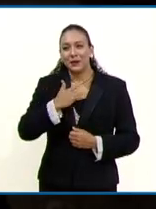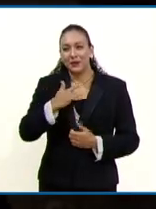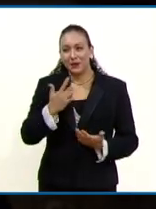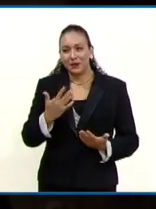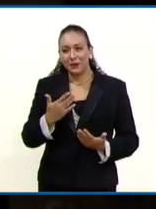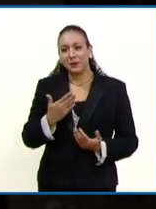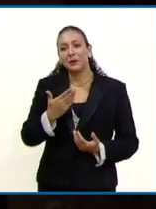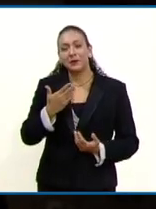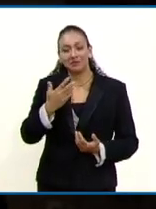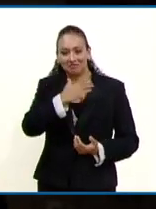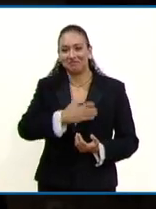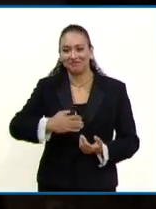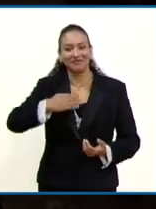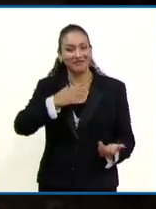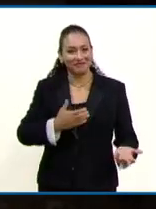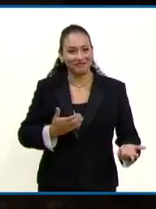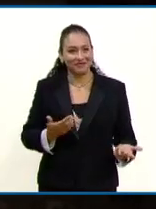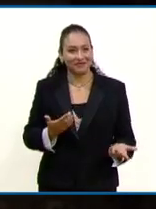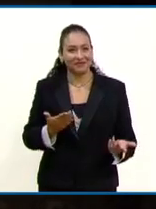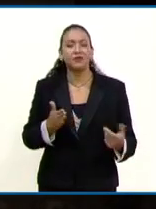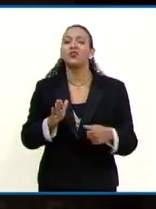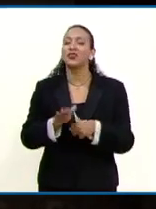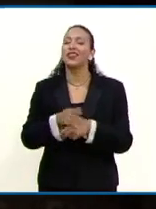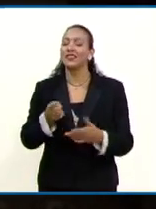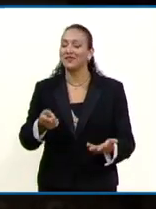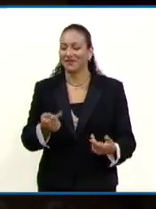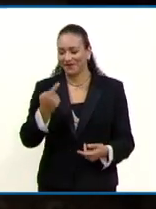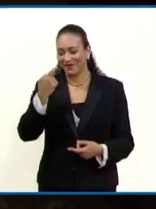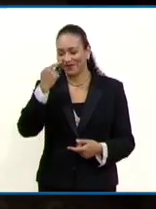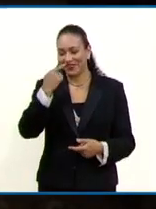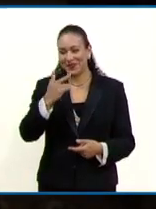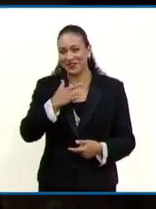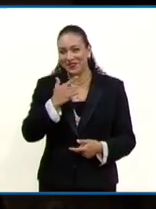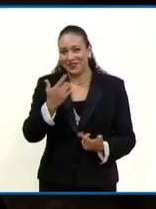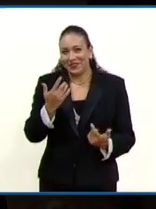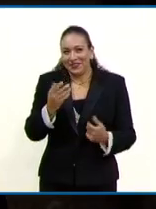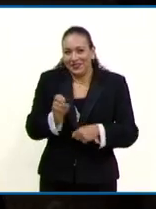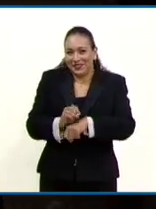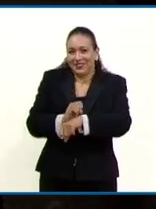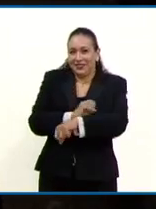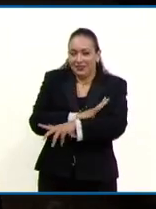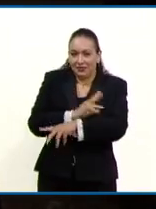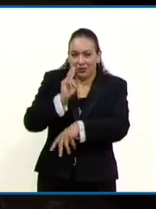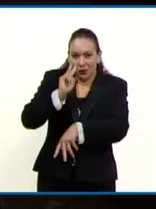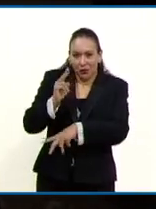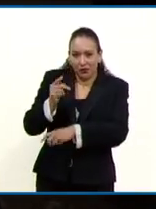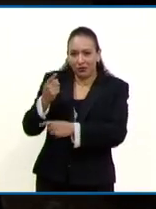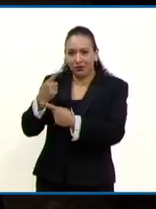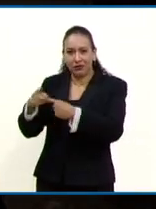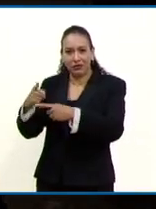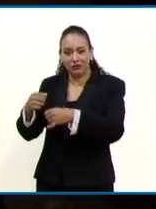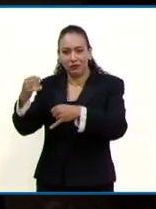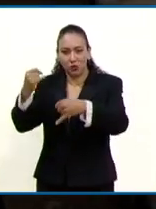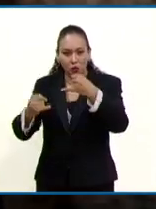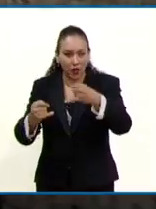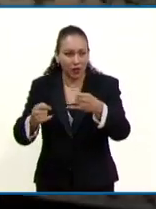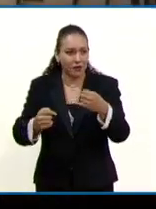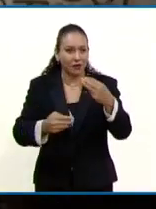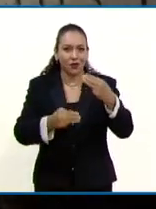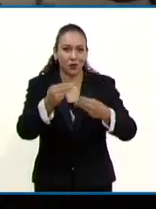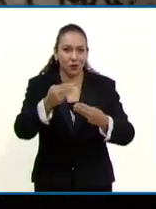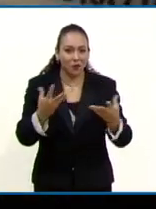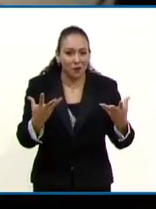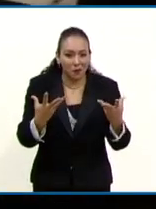mucho júbilo, siento una gran alegría que los titulares, que los jueces, que los